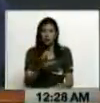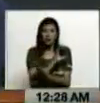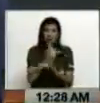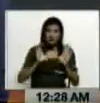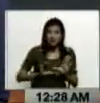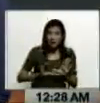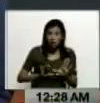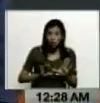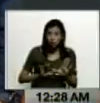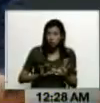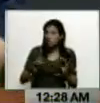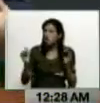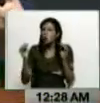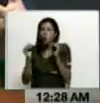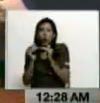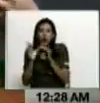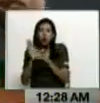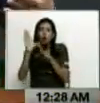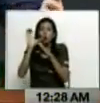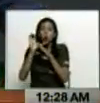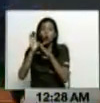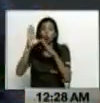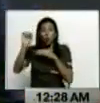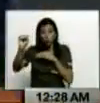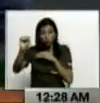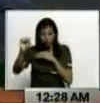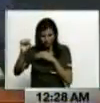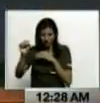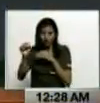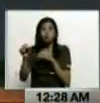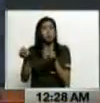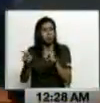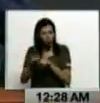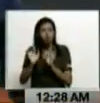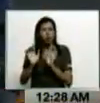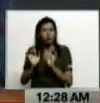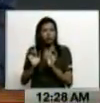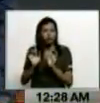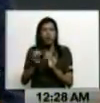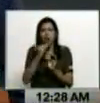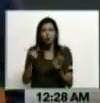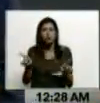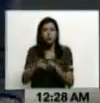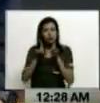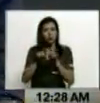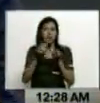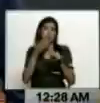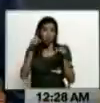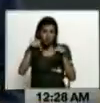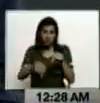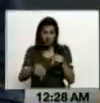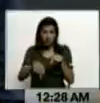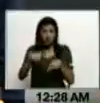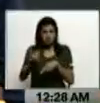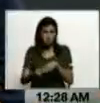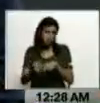que el Cristiano El comunista se parece a los cristianos y aquí si mañana aquí en